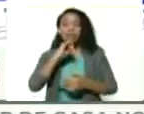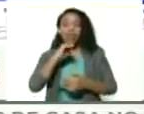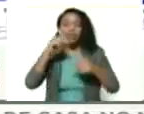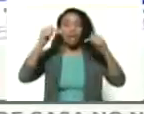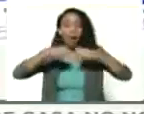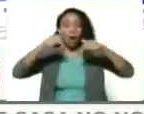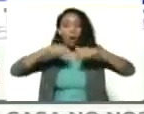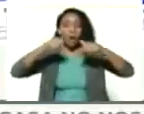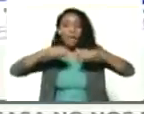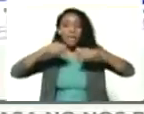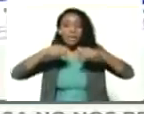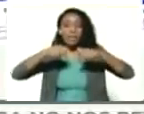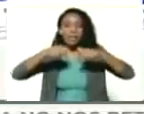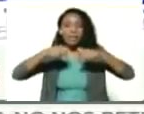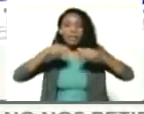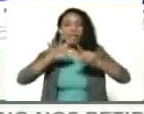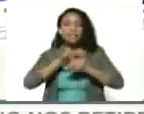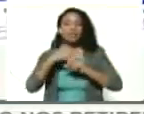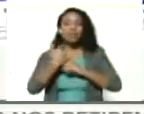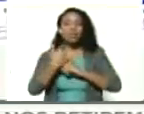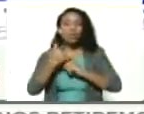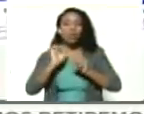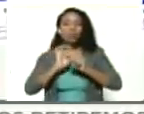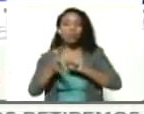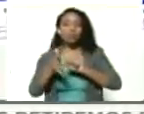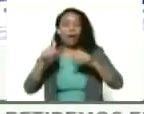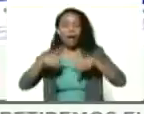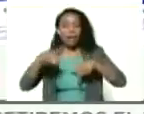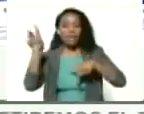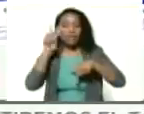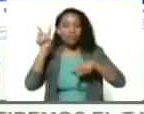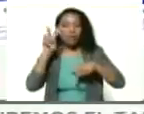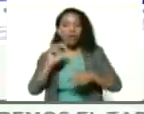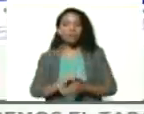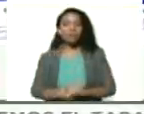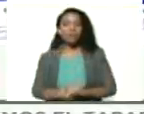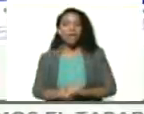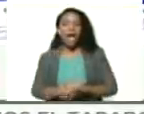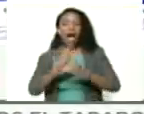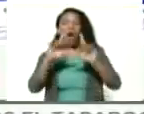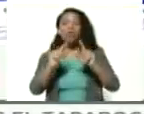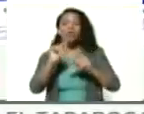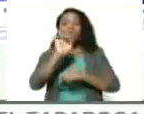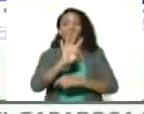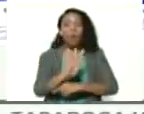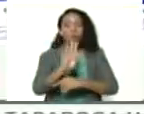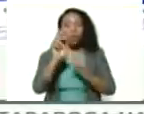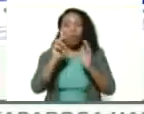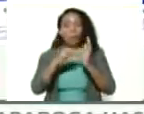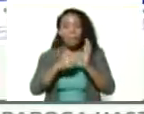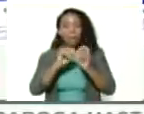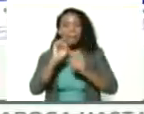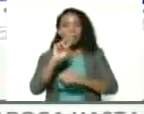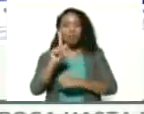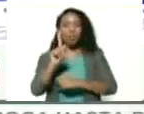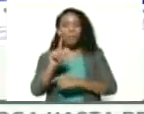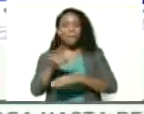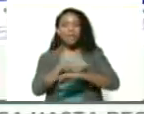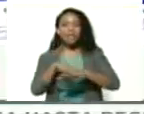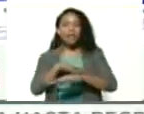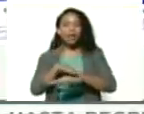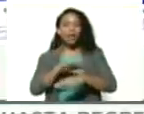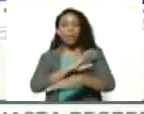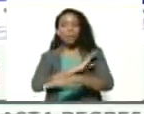hoy, situación del COVID-19 en Venezuela al 11/4/2021. Ministerio del